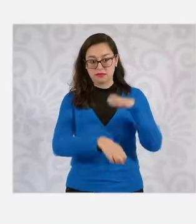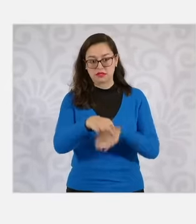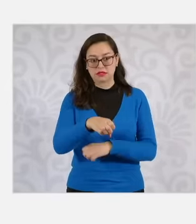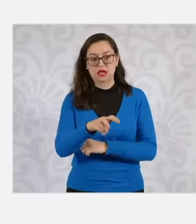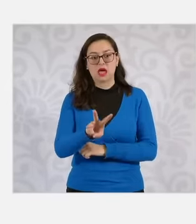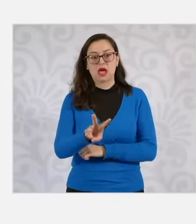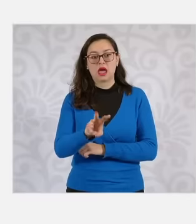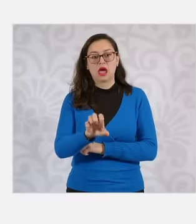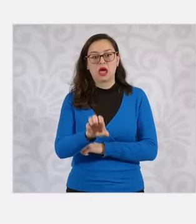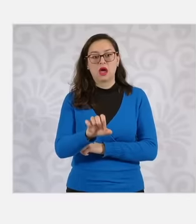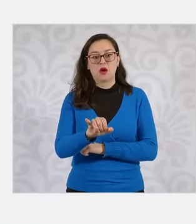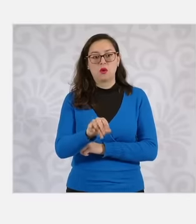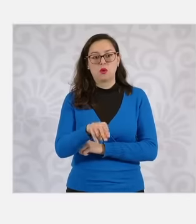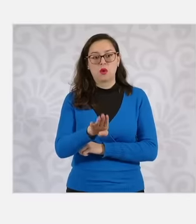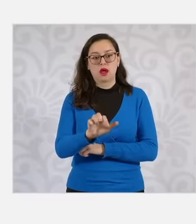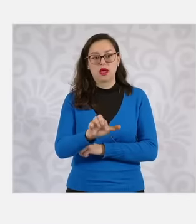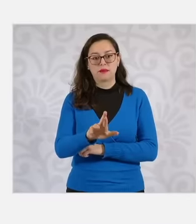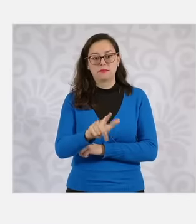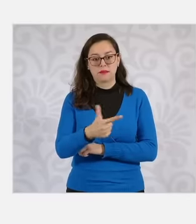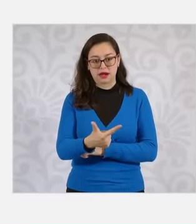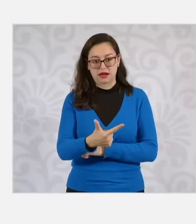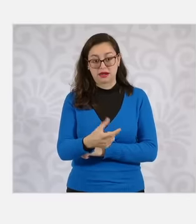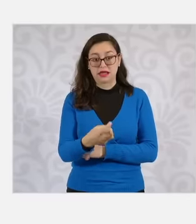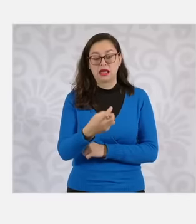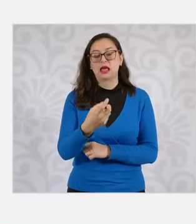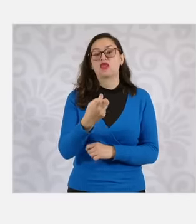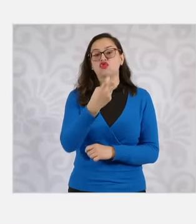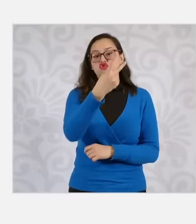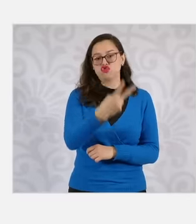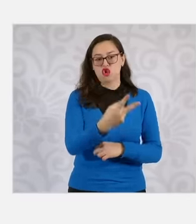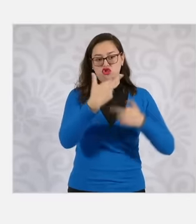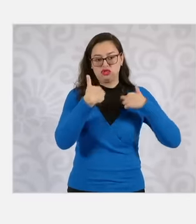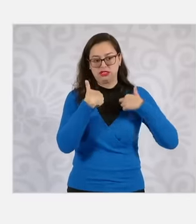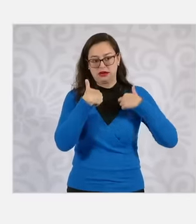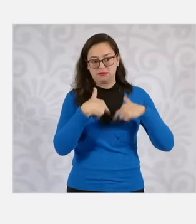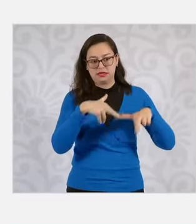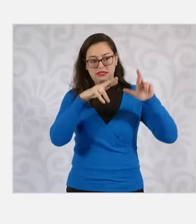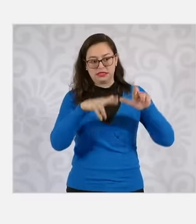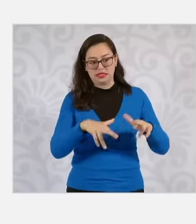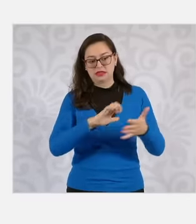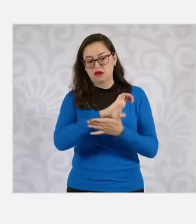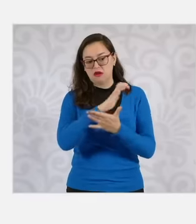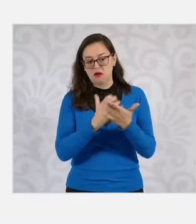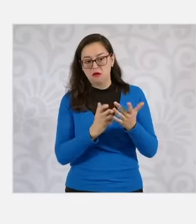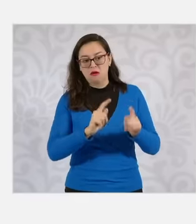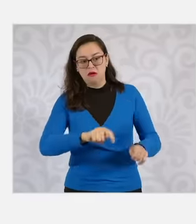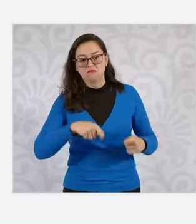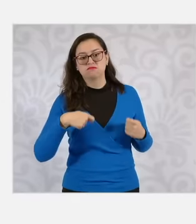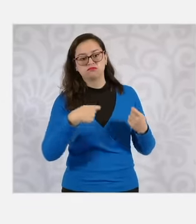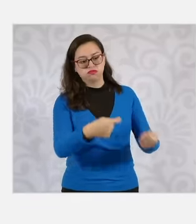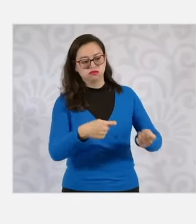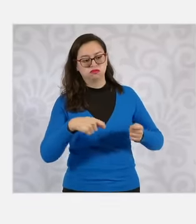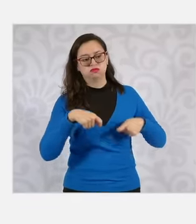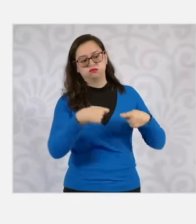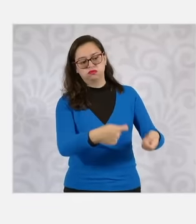y Jonathan Alexis Weinberg Pinto, obtuvo contratos por un total de